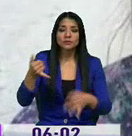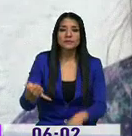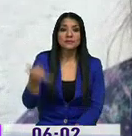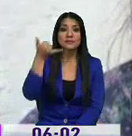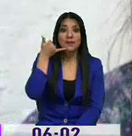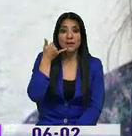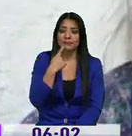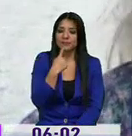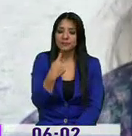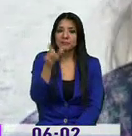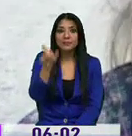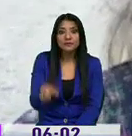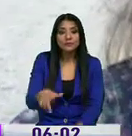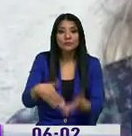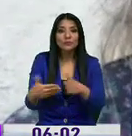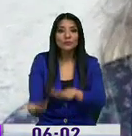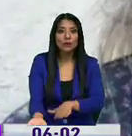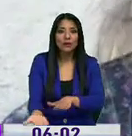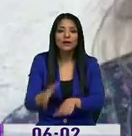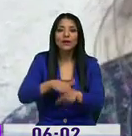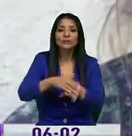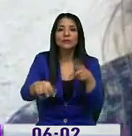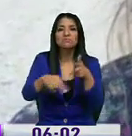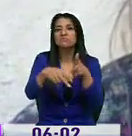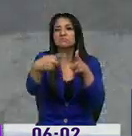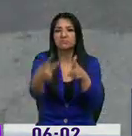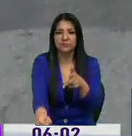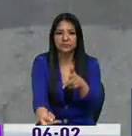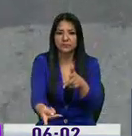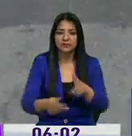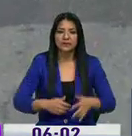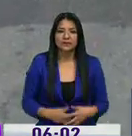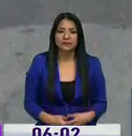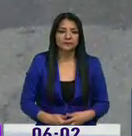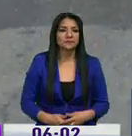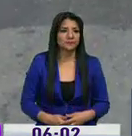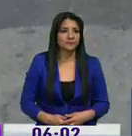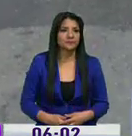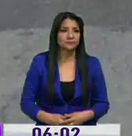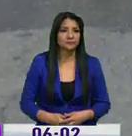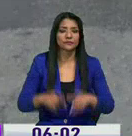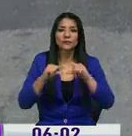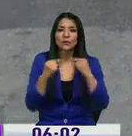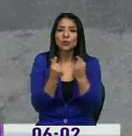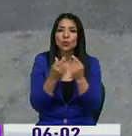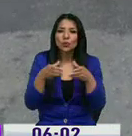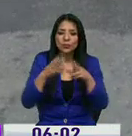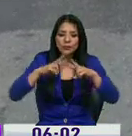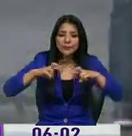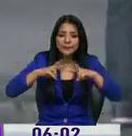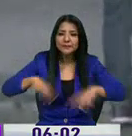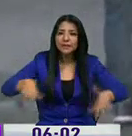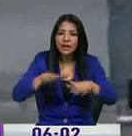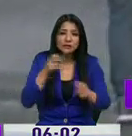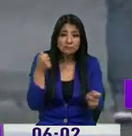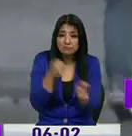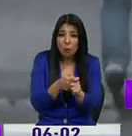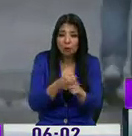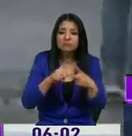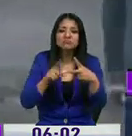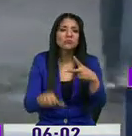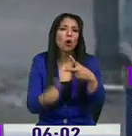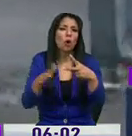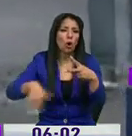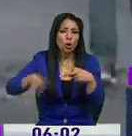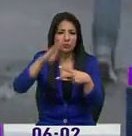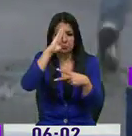una persona fallecida de un accidente de tránsito un arrollamiento personal de la unidad de investigación de accidentes de tránsito y de otras unidades